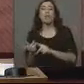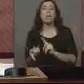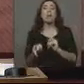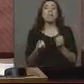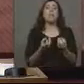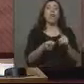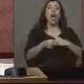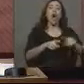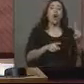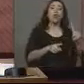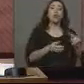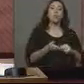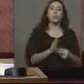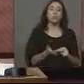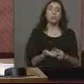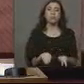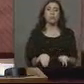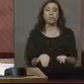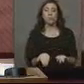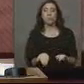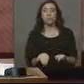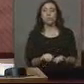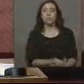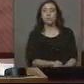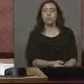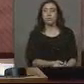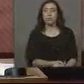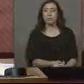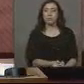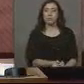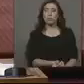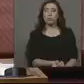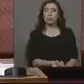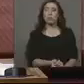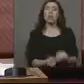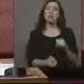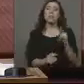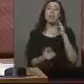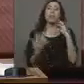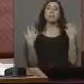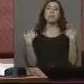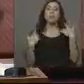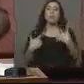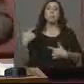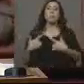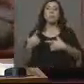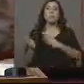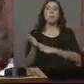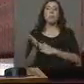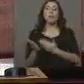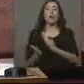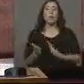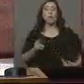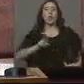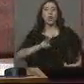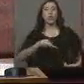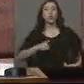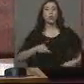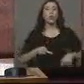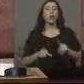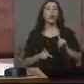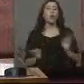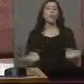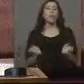en lo que En definitiva seg Seguiremos en manos de las políticas de gobierno de turno en lugar de que se promuevan